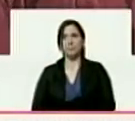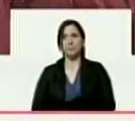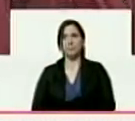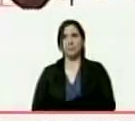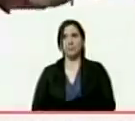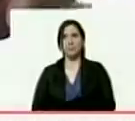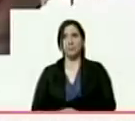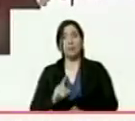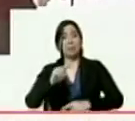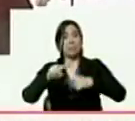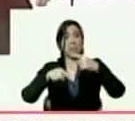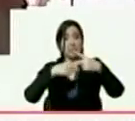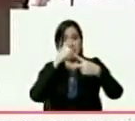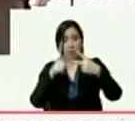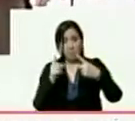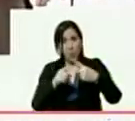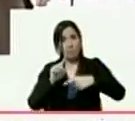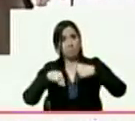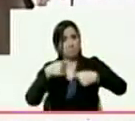Luego montaron su show.